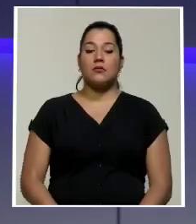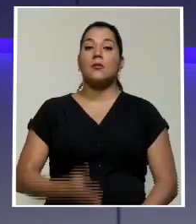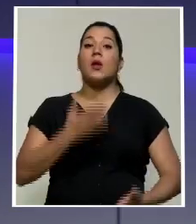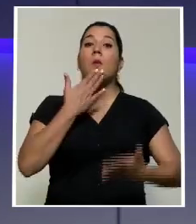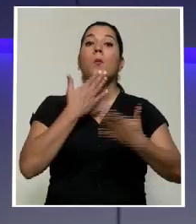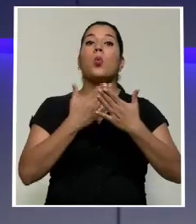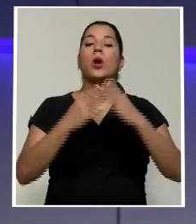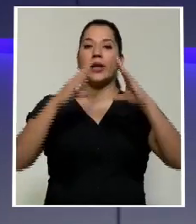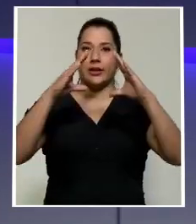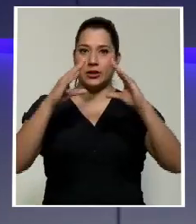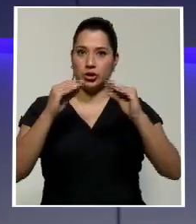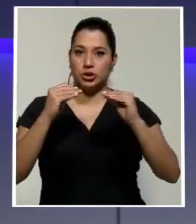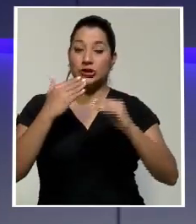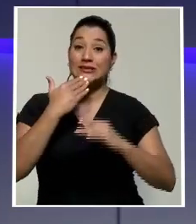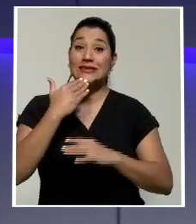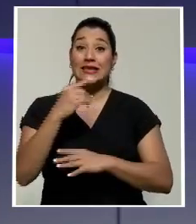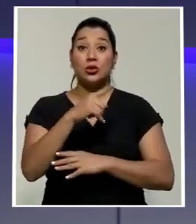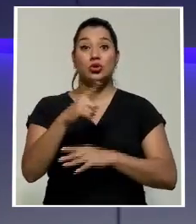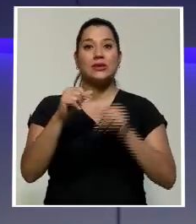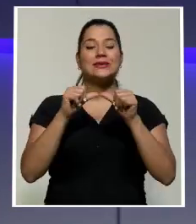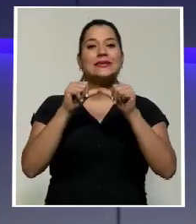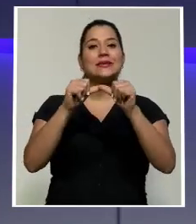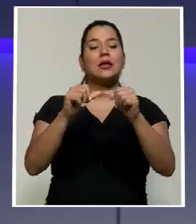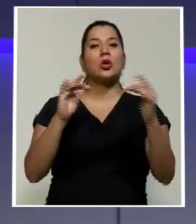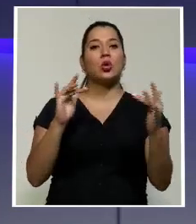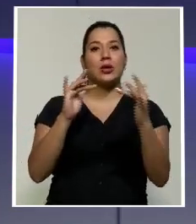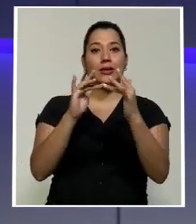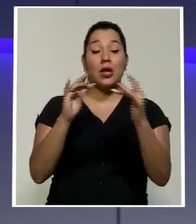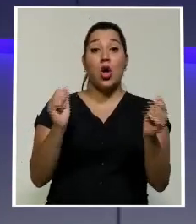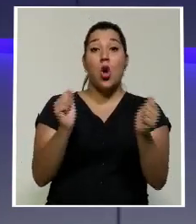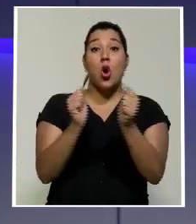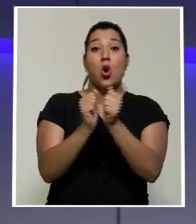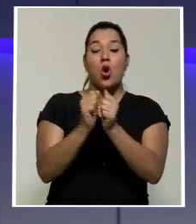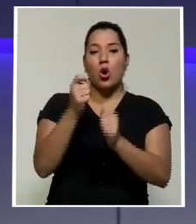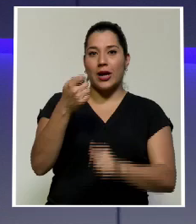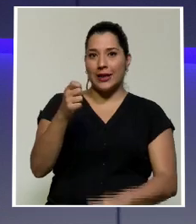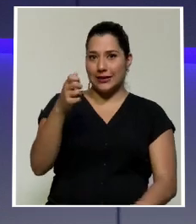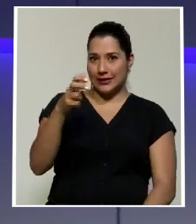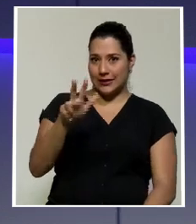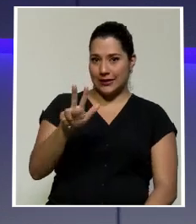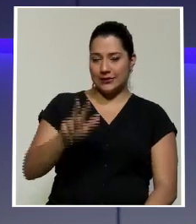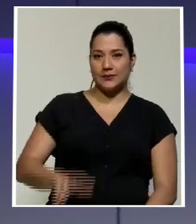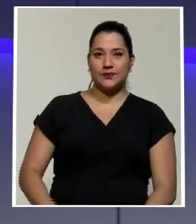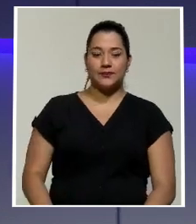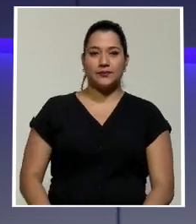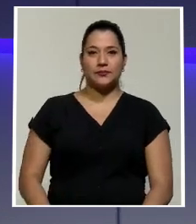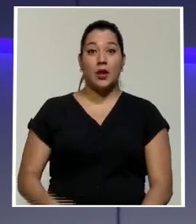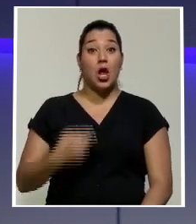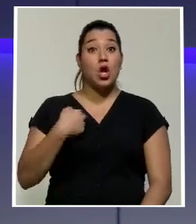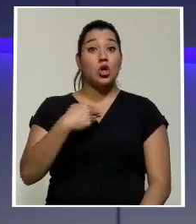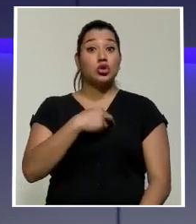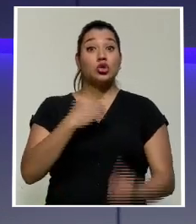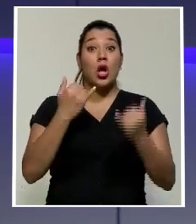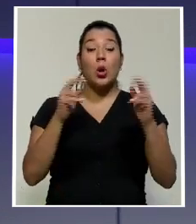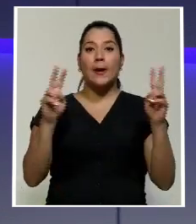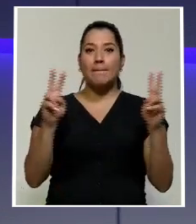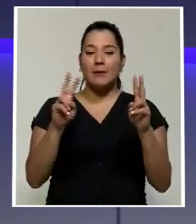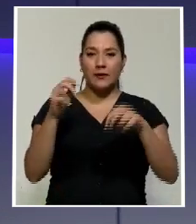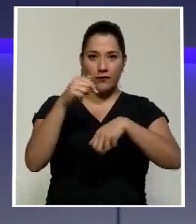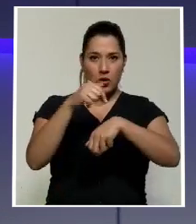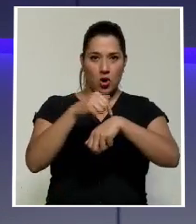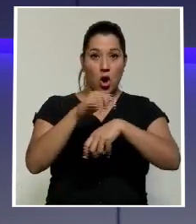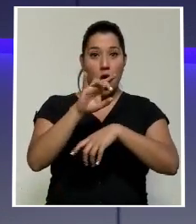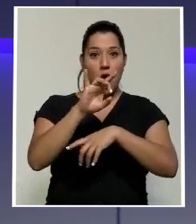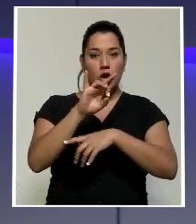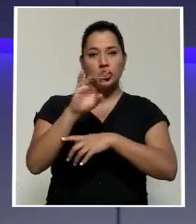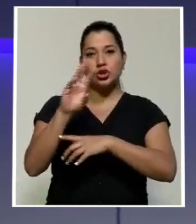Buenas noches, gracias por continuar conectados a la señal de Canal 13. Estamos en vivo, son las 8 de la noche con